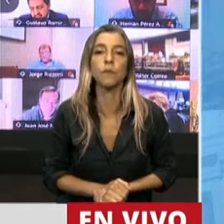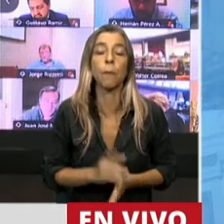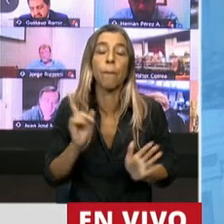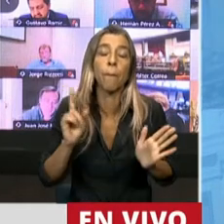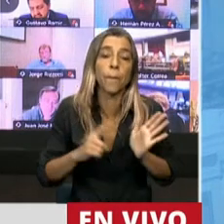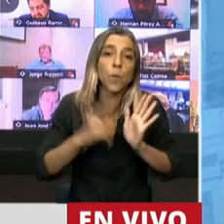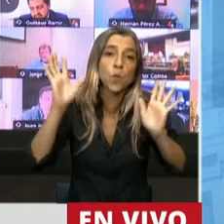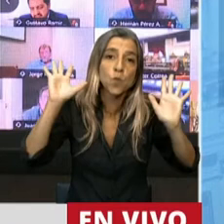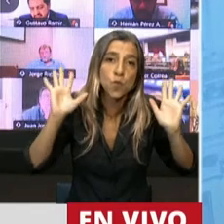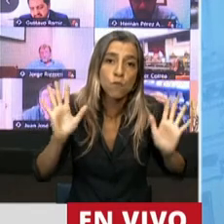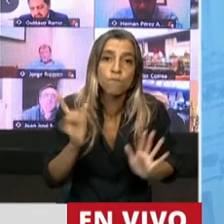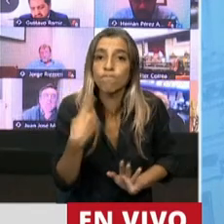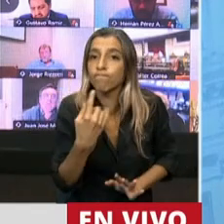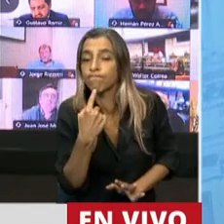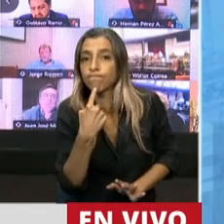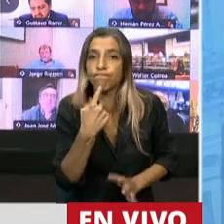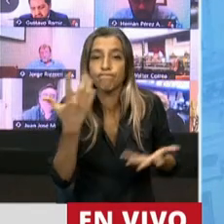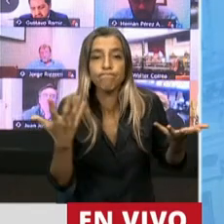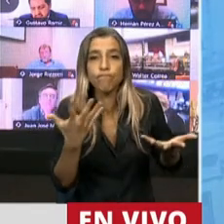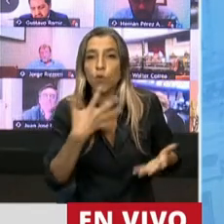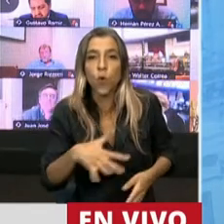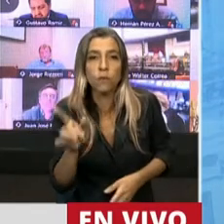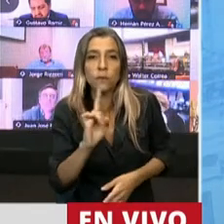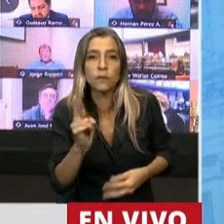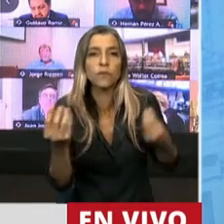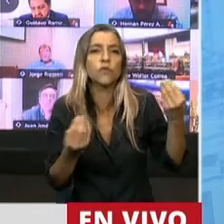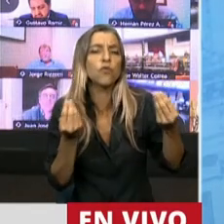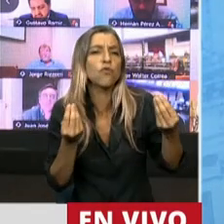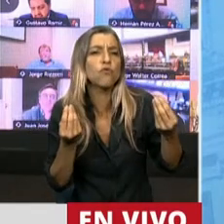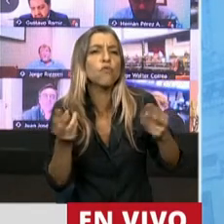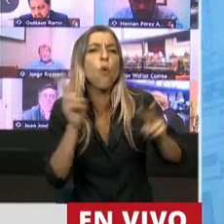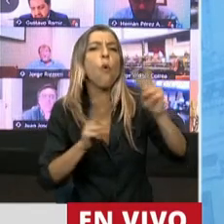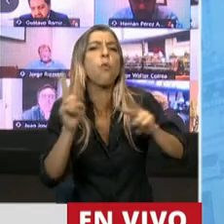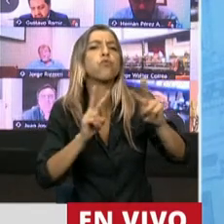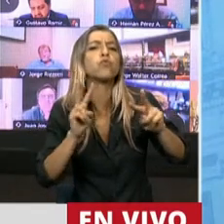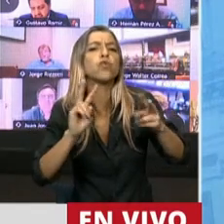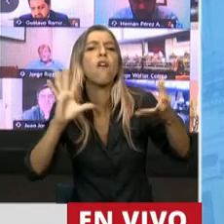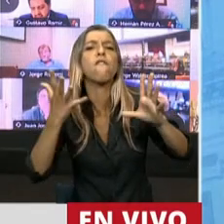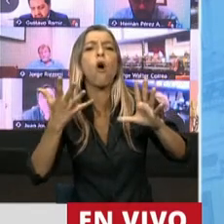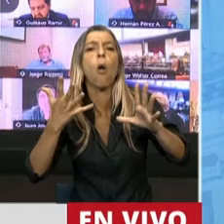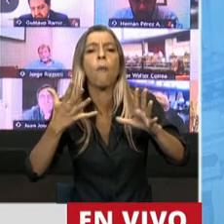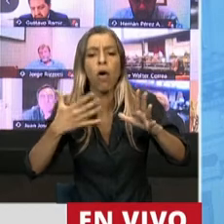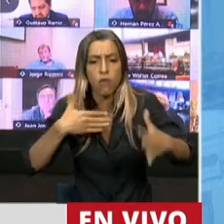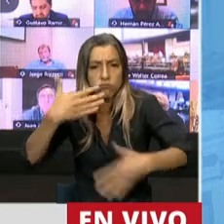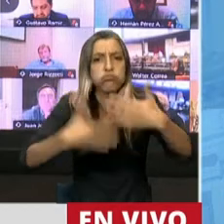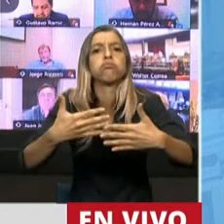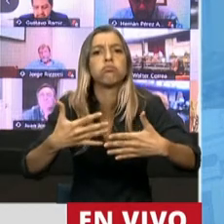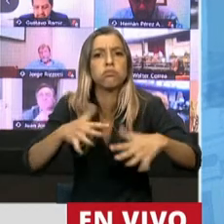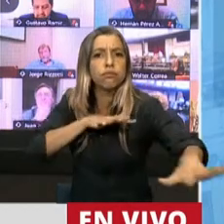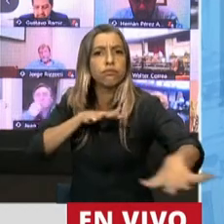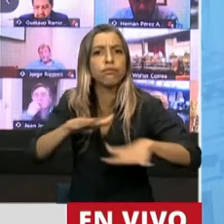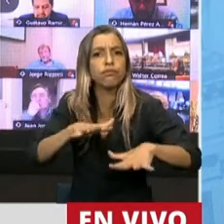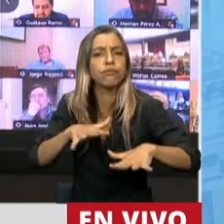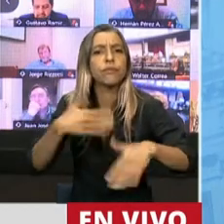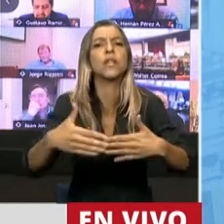no puede entenderse es cómo se soslayan cuestiones de fondo que están